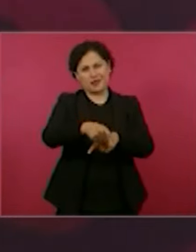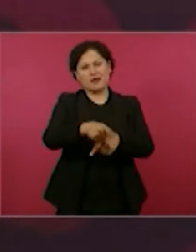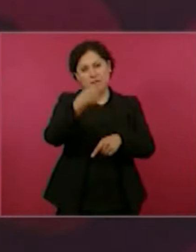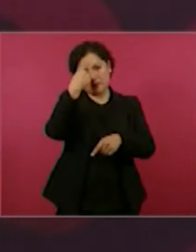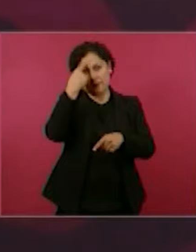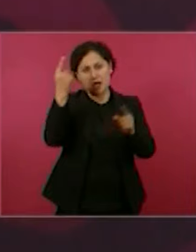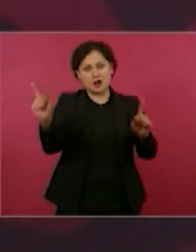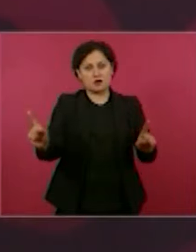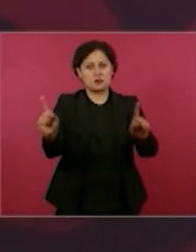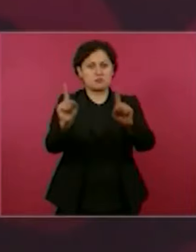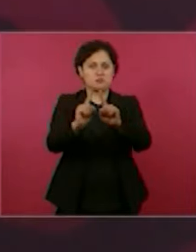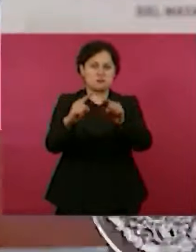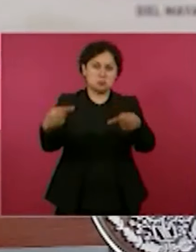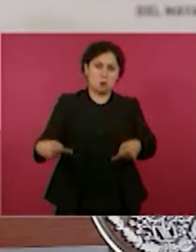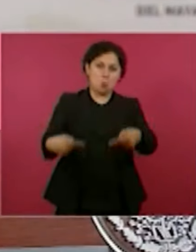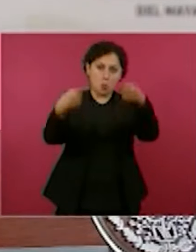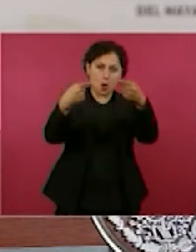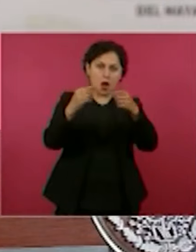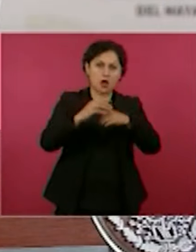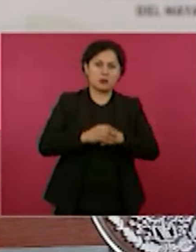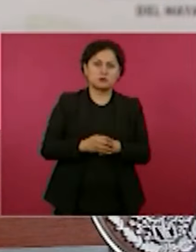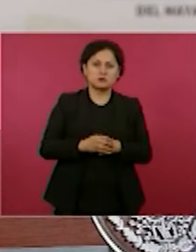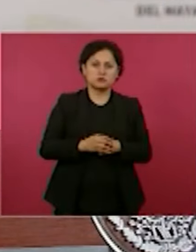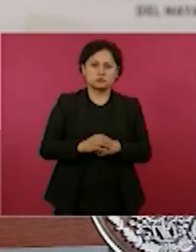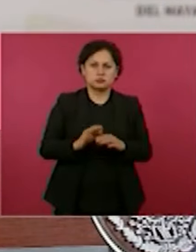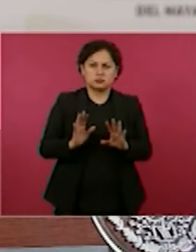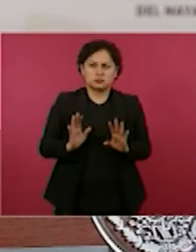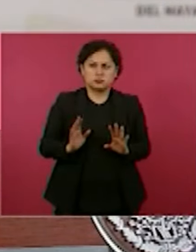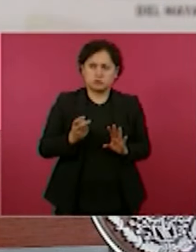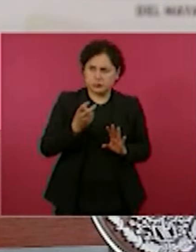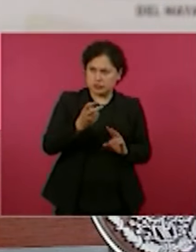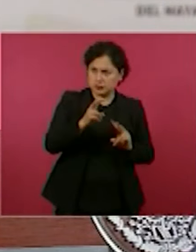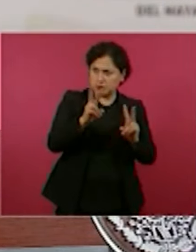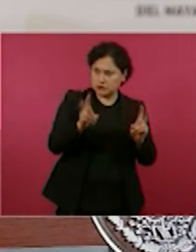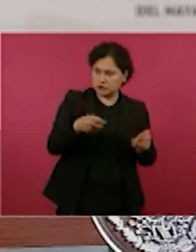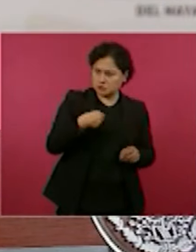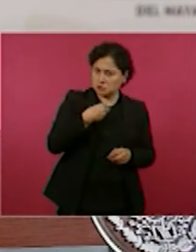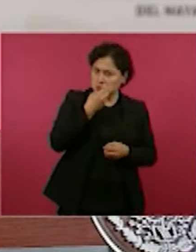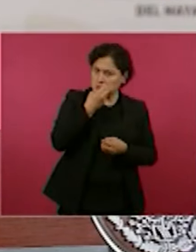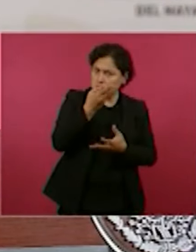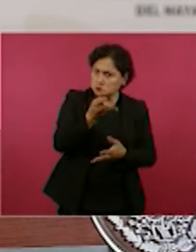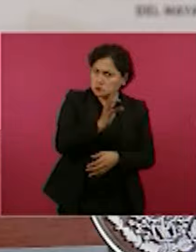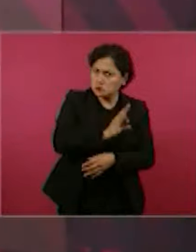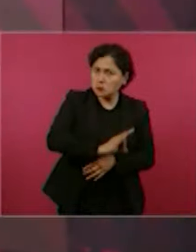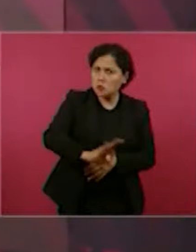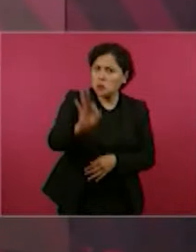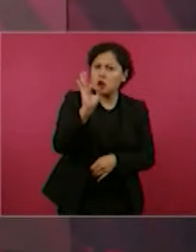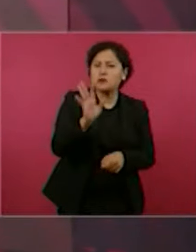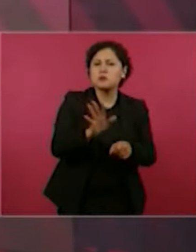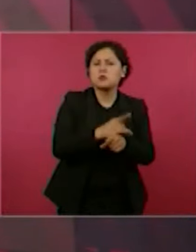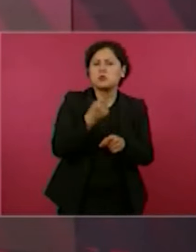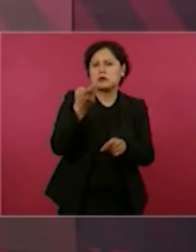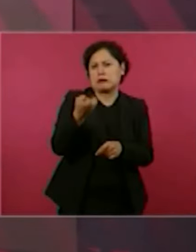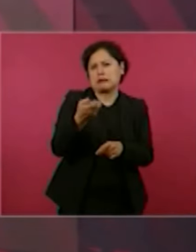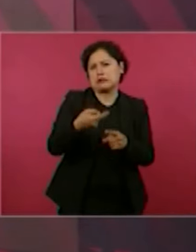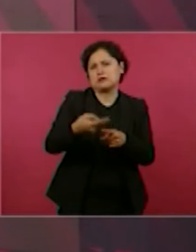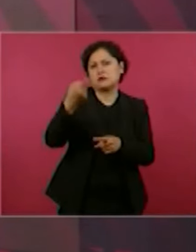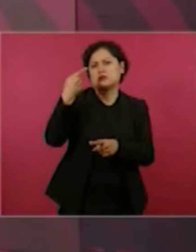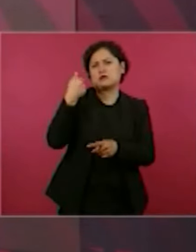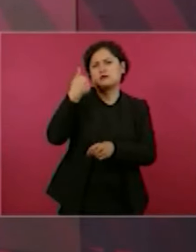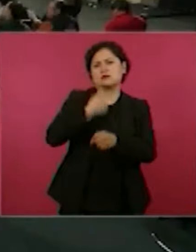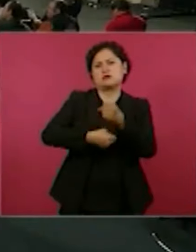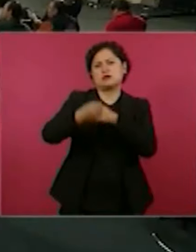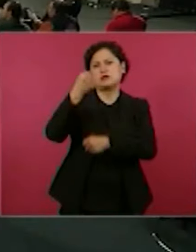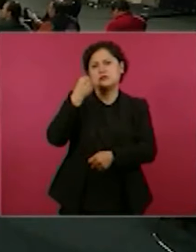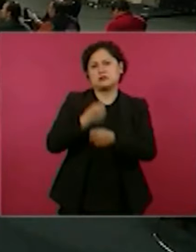ver, que muestran entre Claudia y Xochitl es alrededor de 20, 22 puntos, es el mismo que no Xochitl